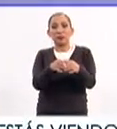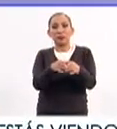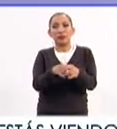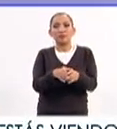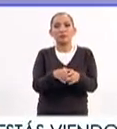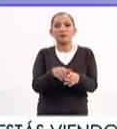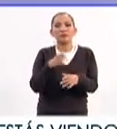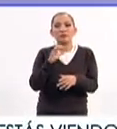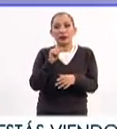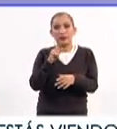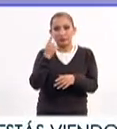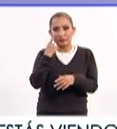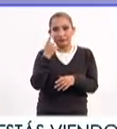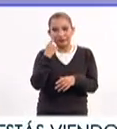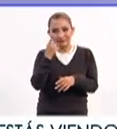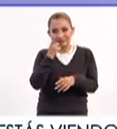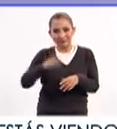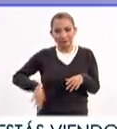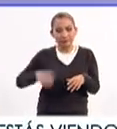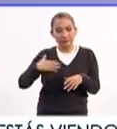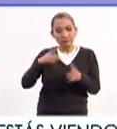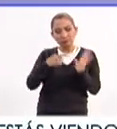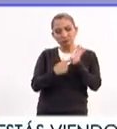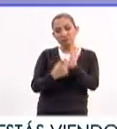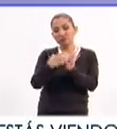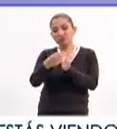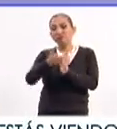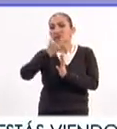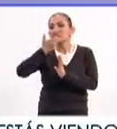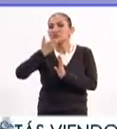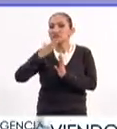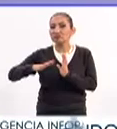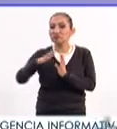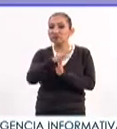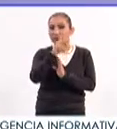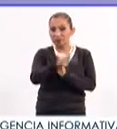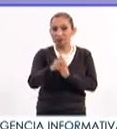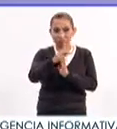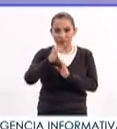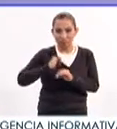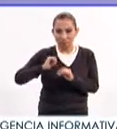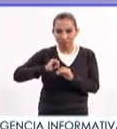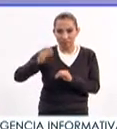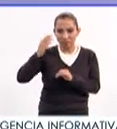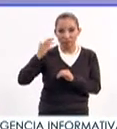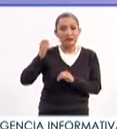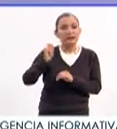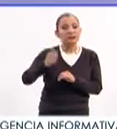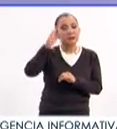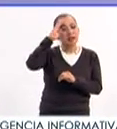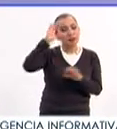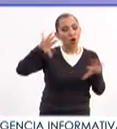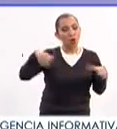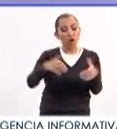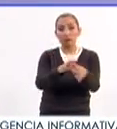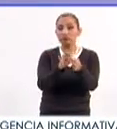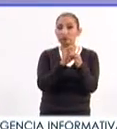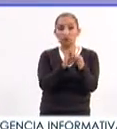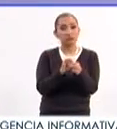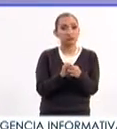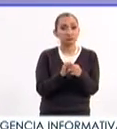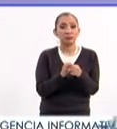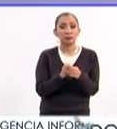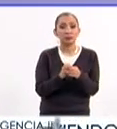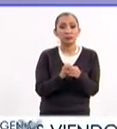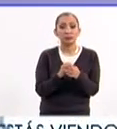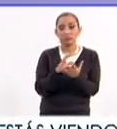Ana Cris. Fíjate que, como dices, es un reflejo de la costumbre que tienen los pueblos originarios, que es pensar en comunidad.